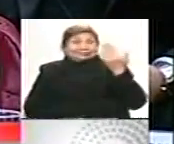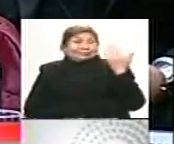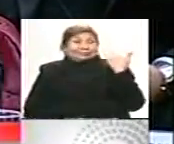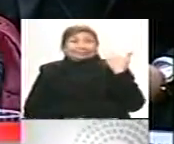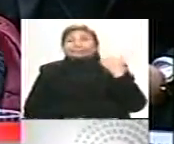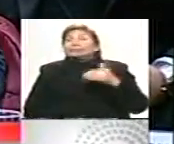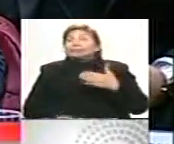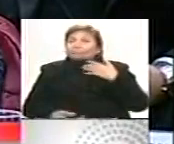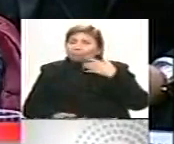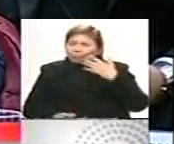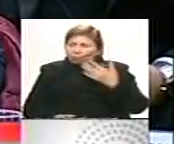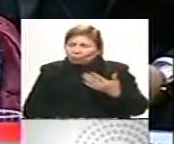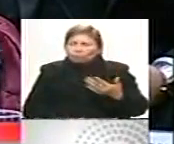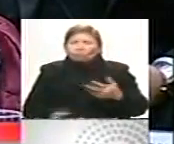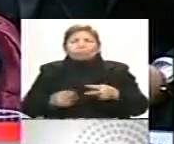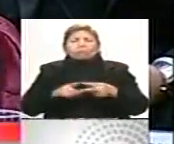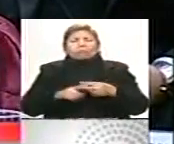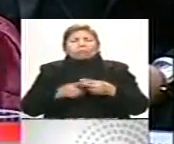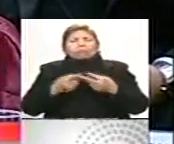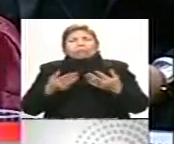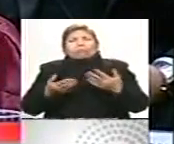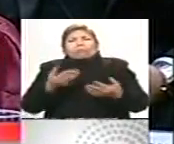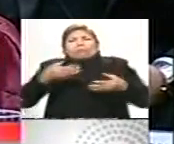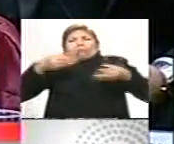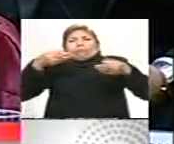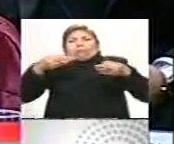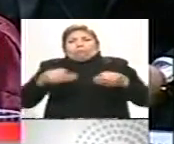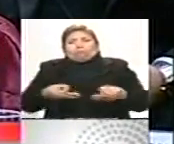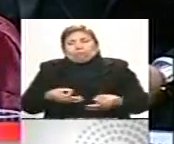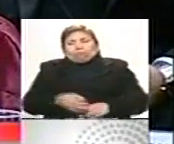la concreción de los derechos fundamentales.